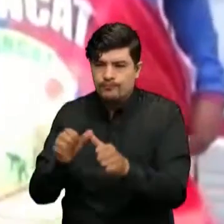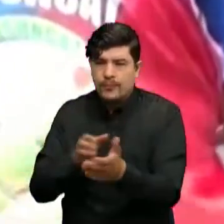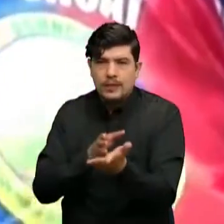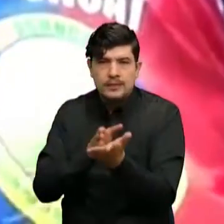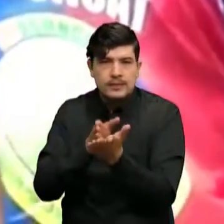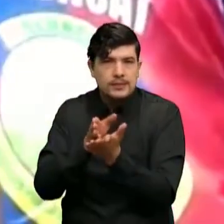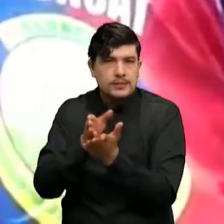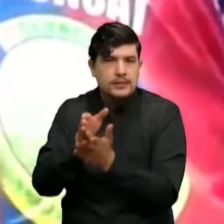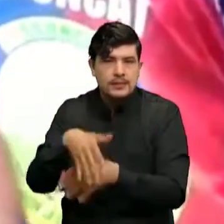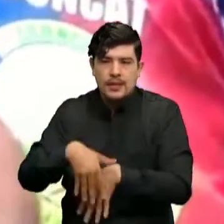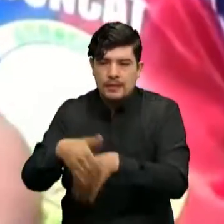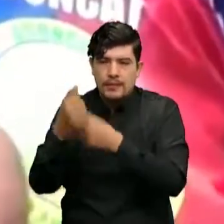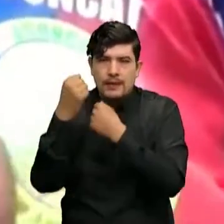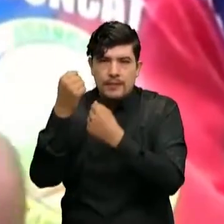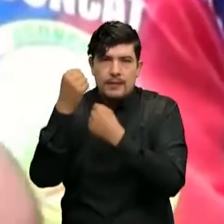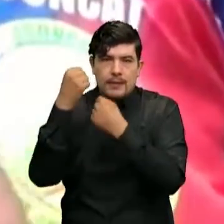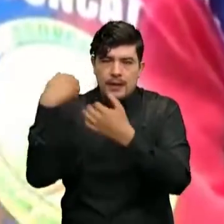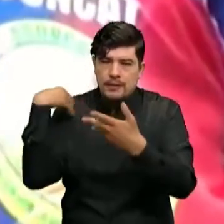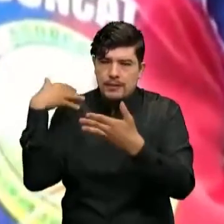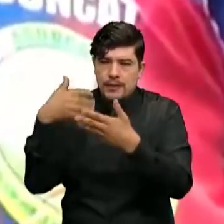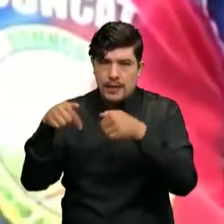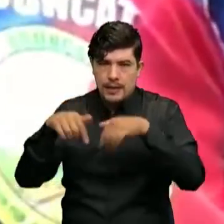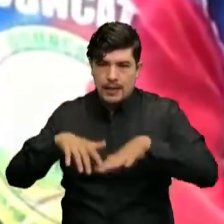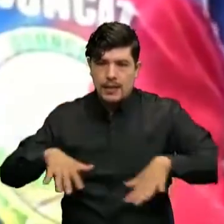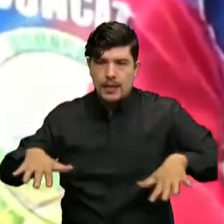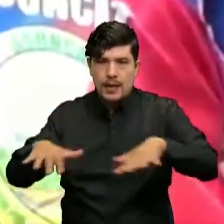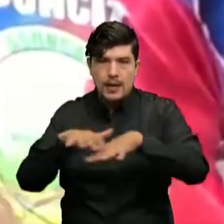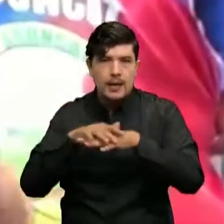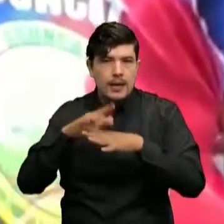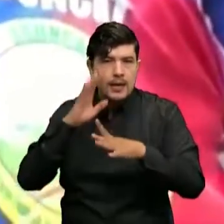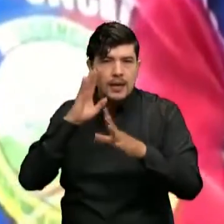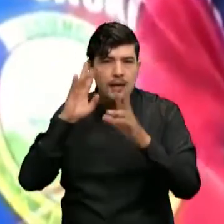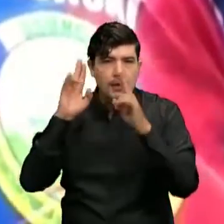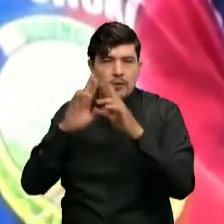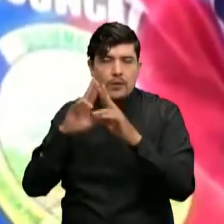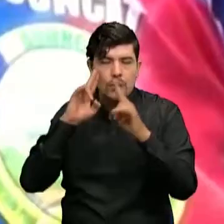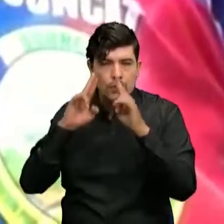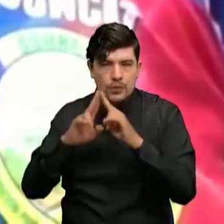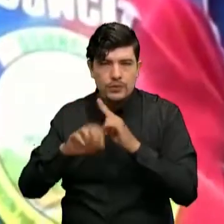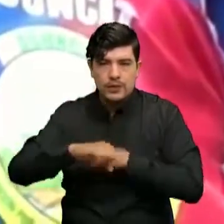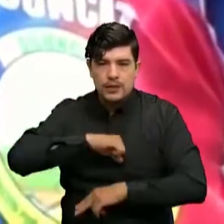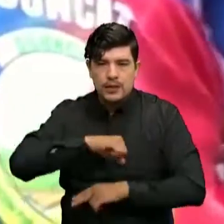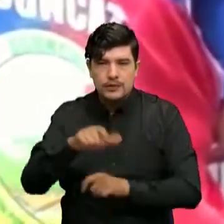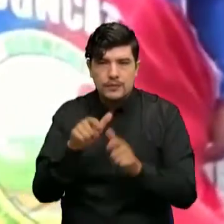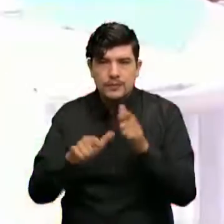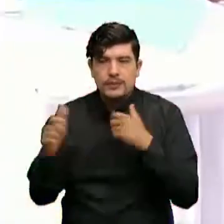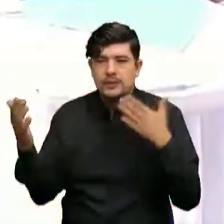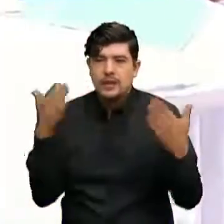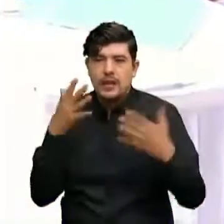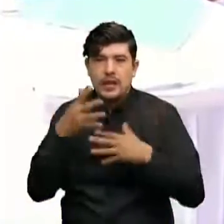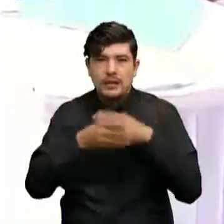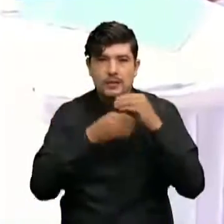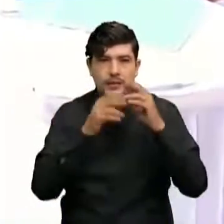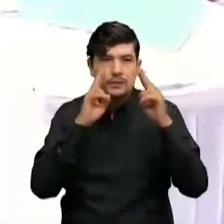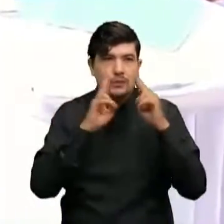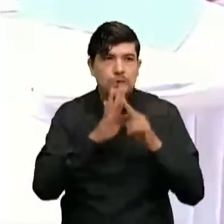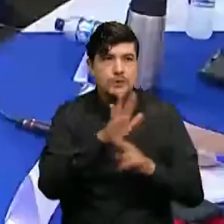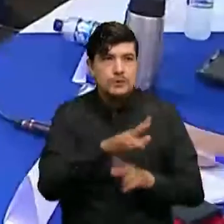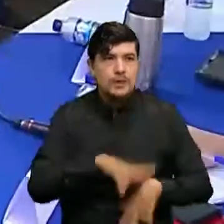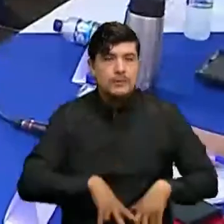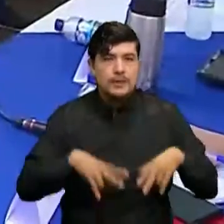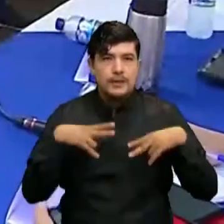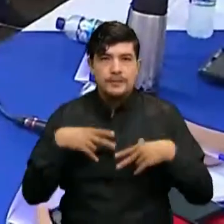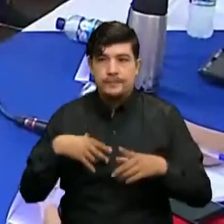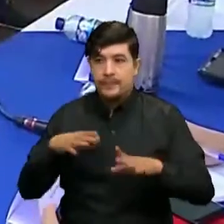vías, en estos sectores, siguiendo los derechos del campesinado, pero también de aquellas vidas. Las mesas de diálogo